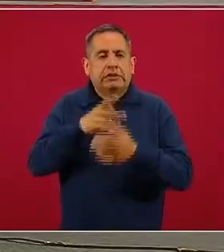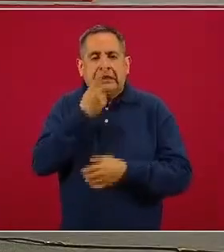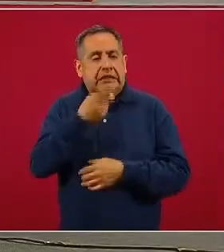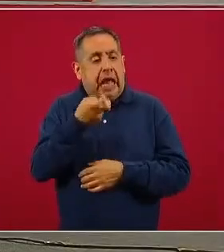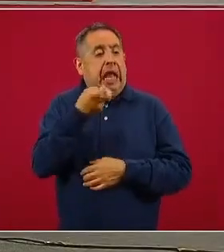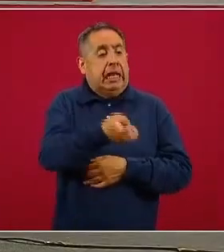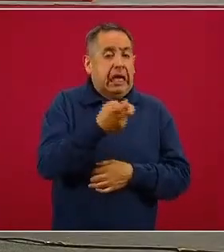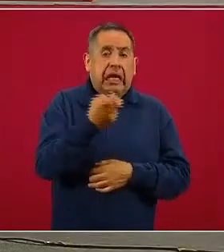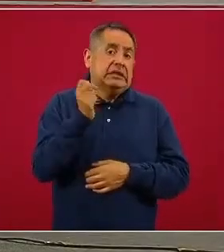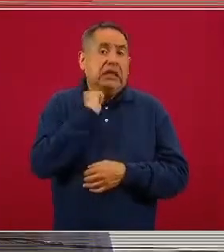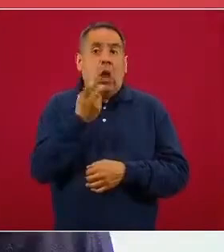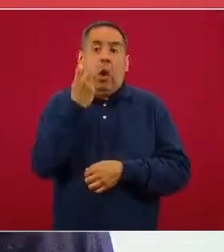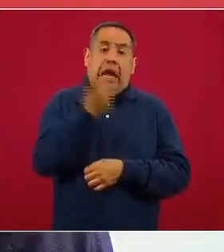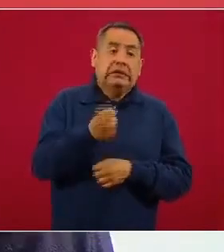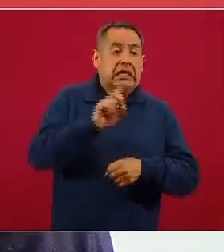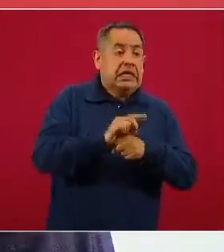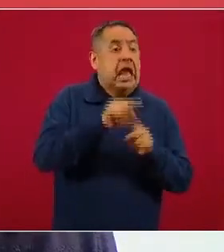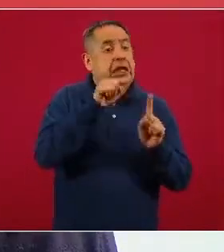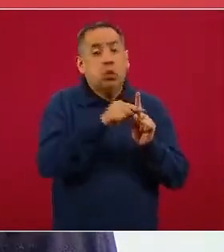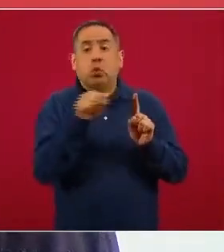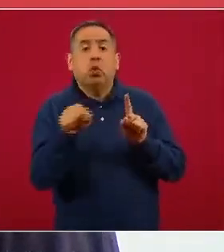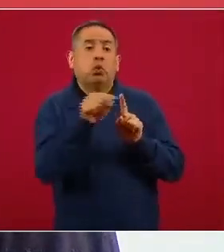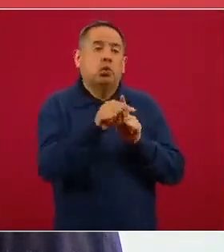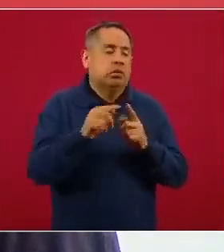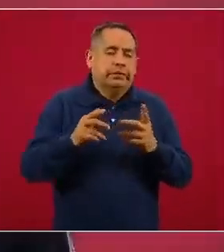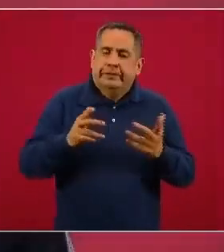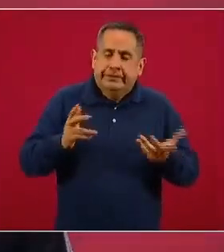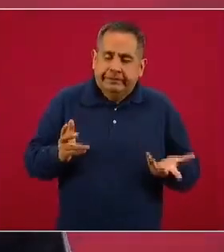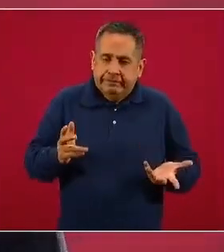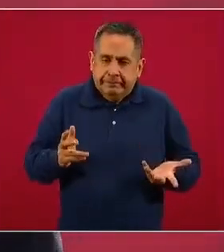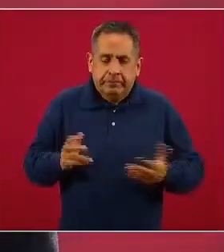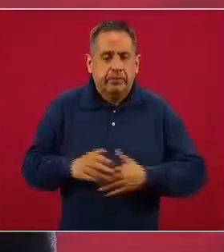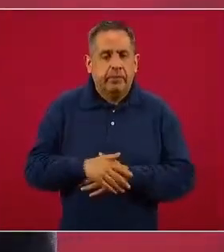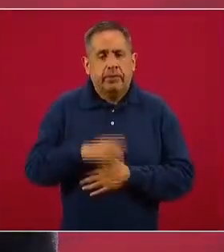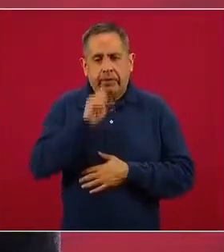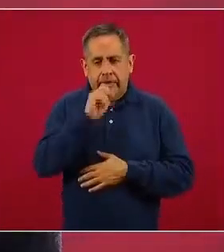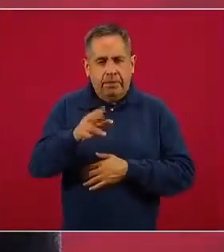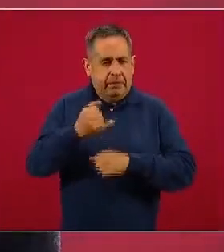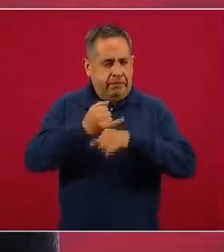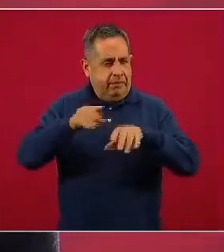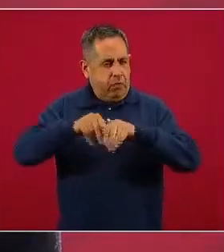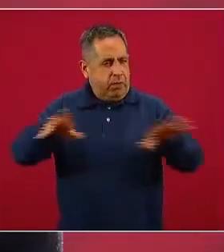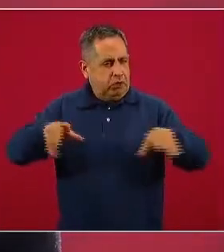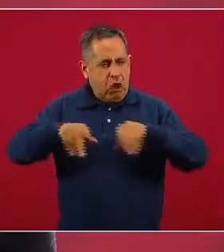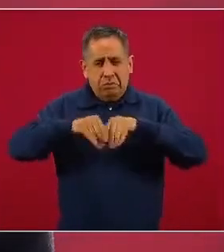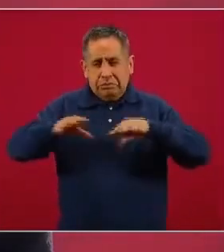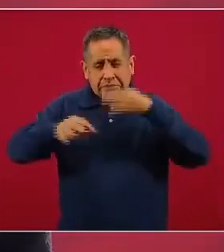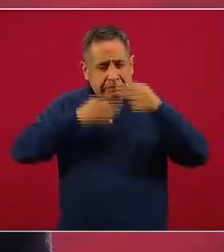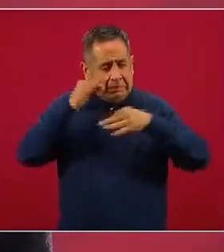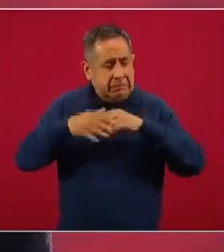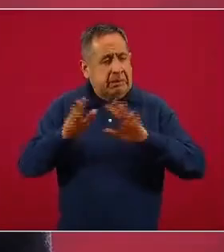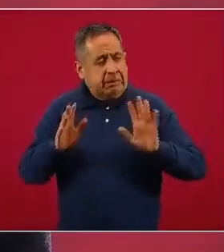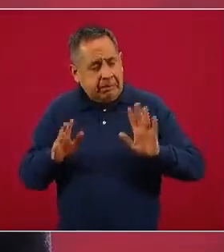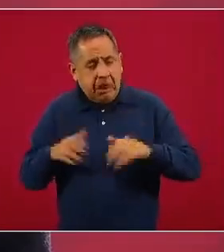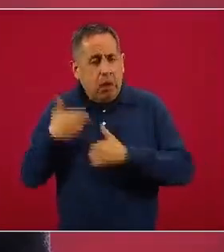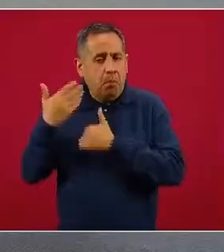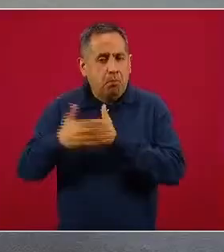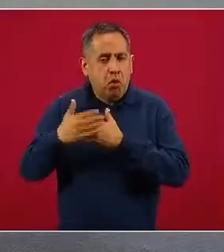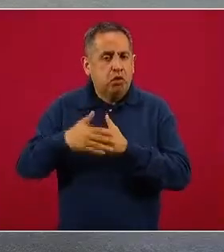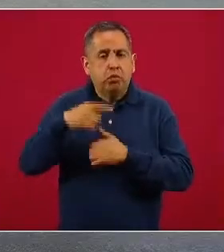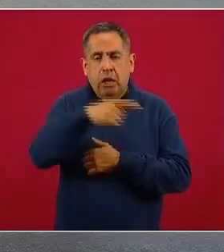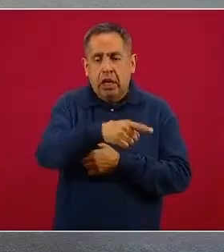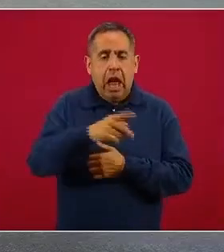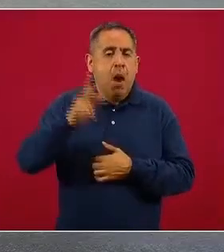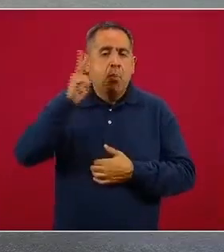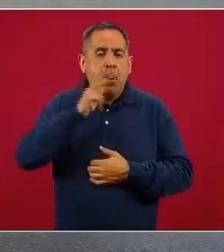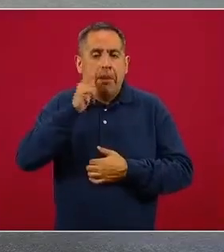hacer el cruce entre las personas. Tengo entendido también a través de los medios de comunicación que se van a implementar toma